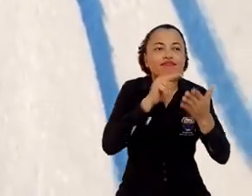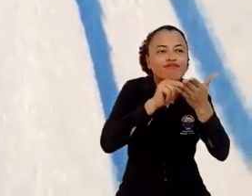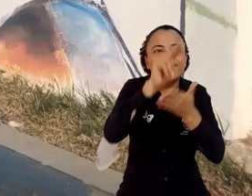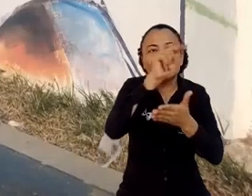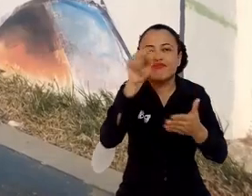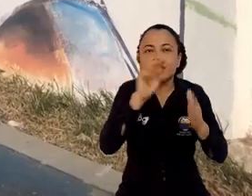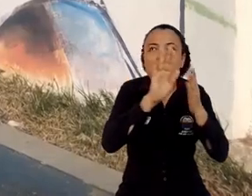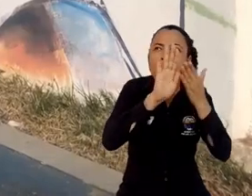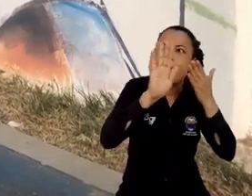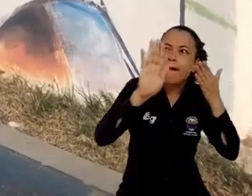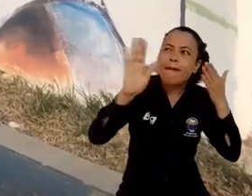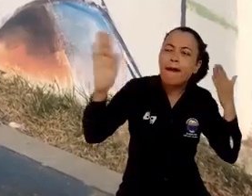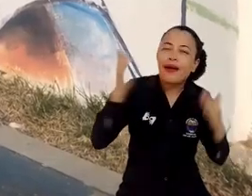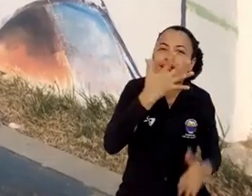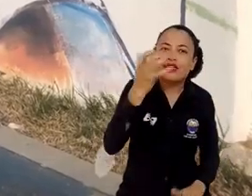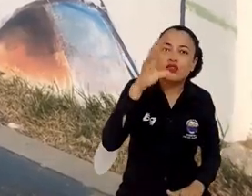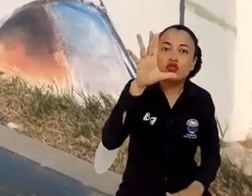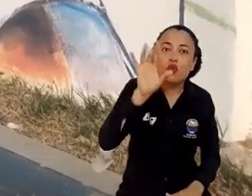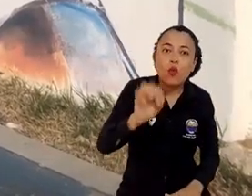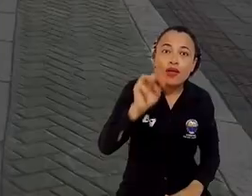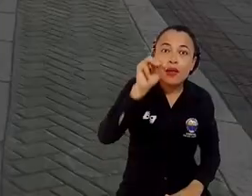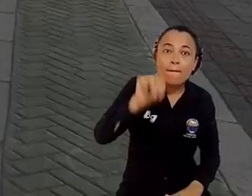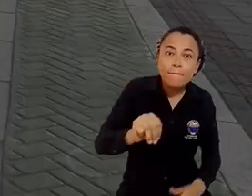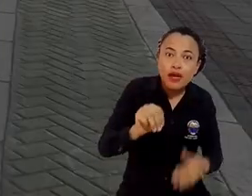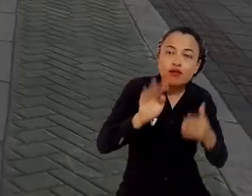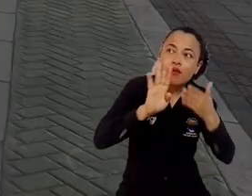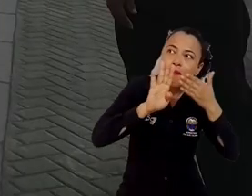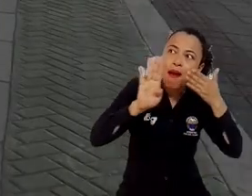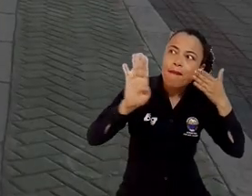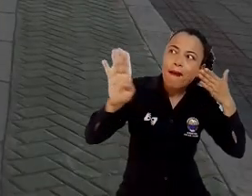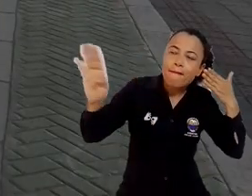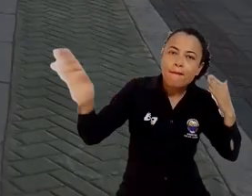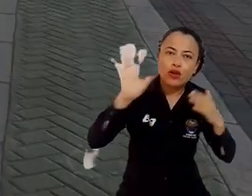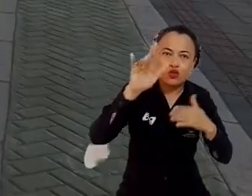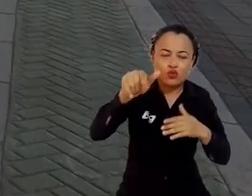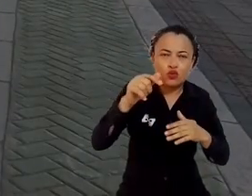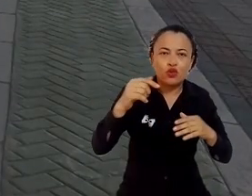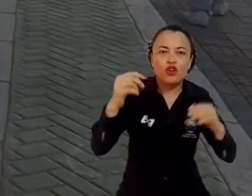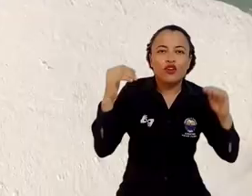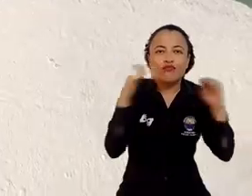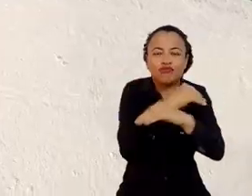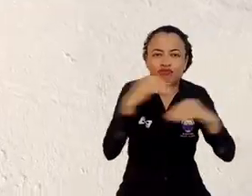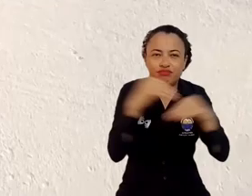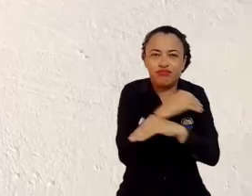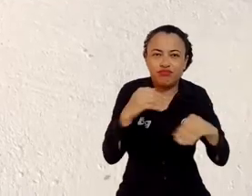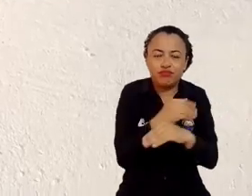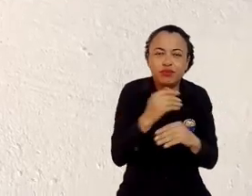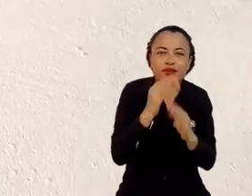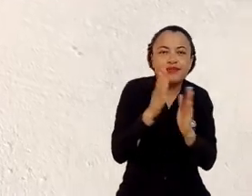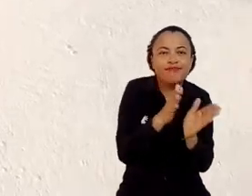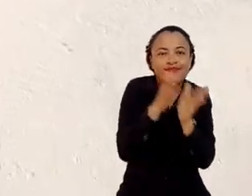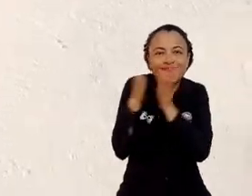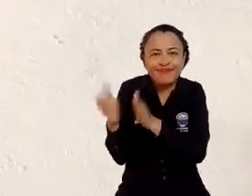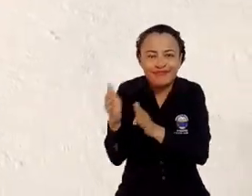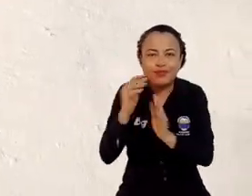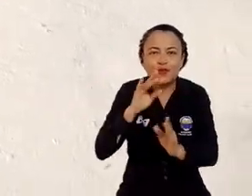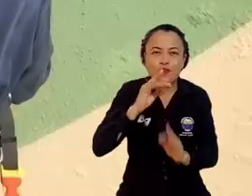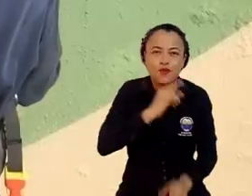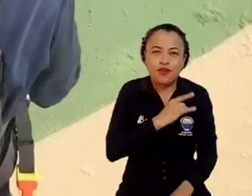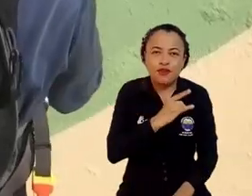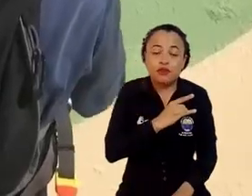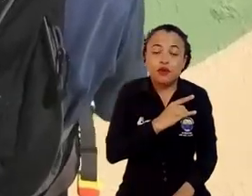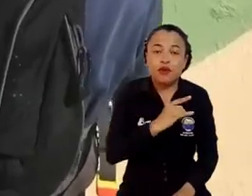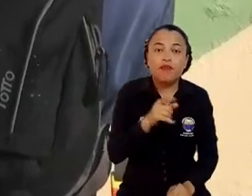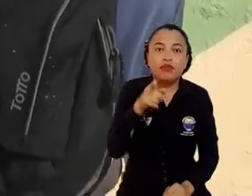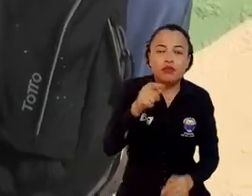de 550 metros lineales en el corredor de la troncal paralelo al campus, un aporte de la alma mater por recuperar y ornamentar